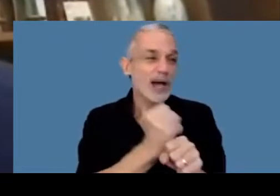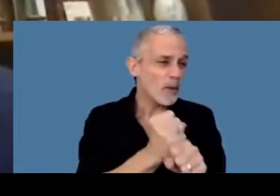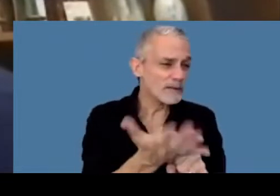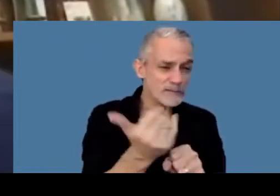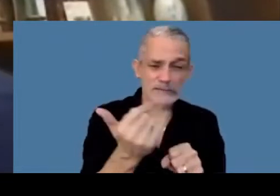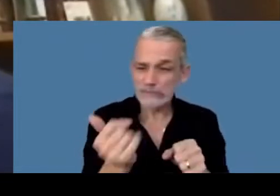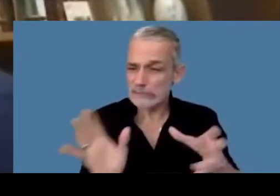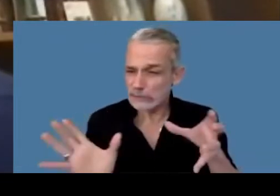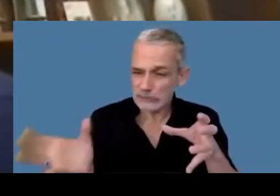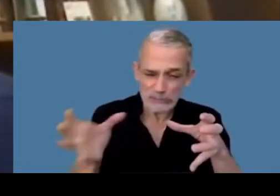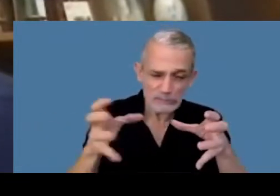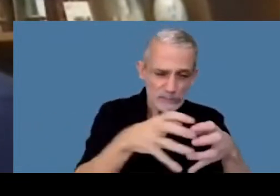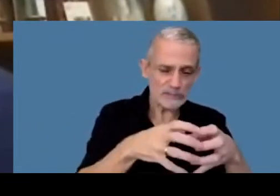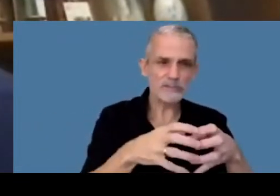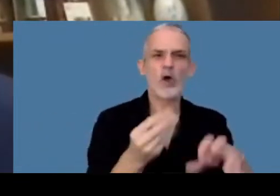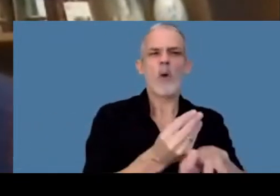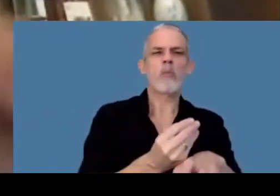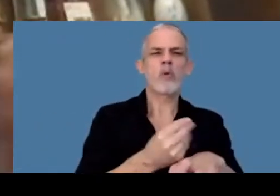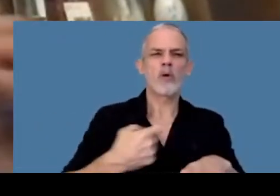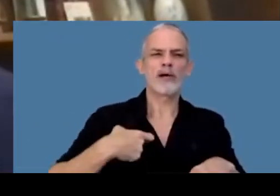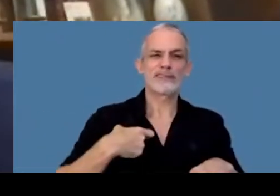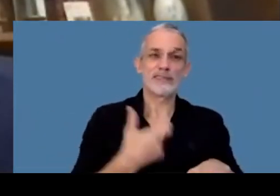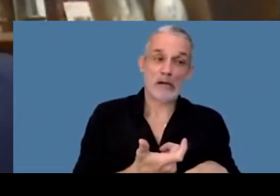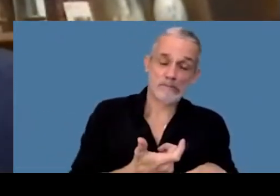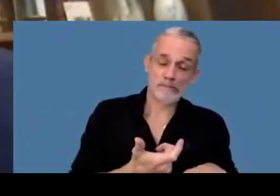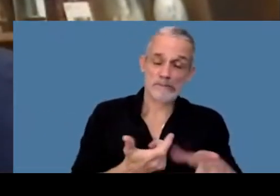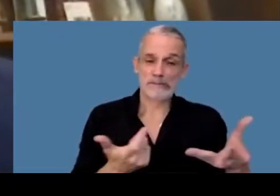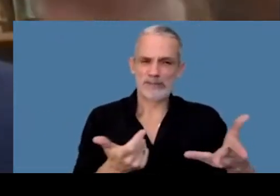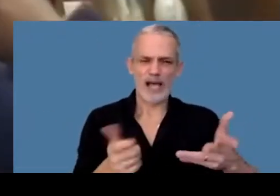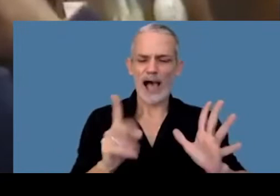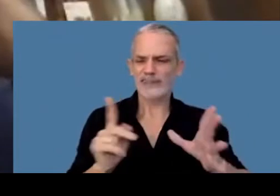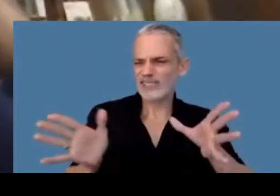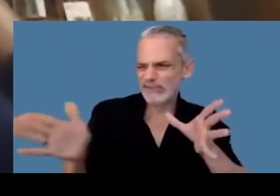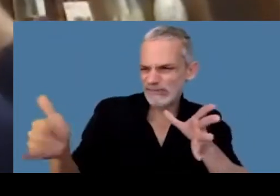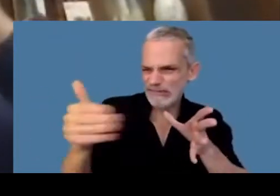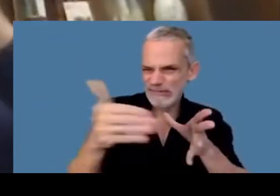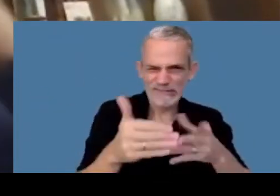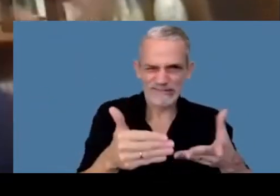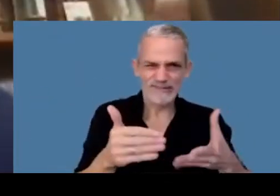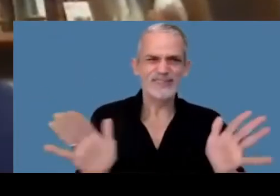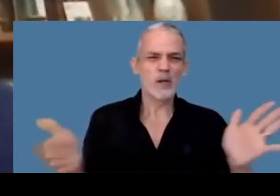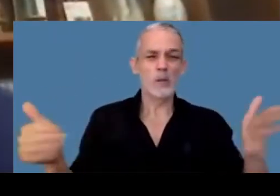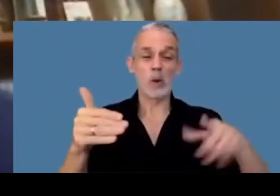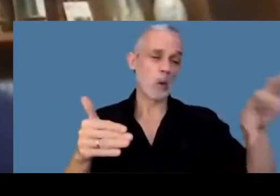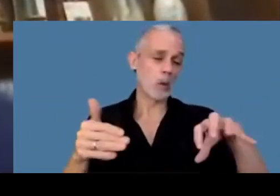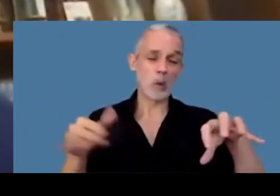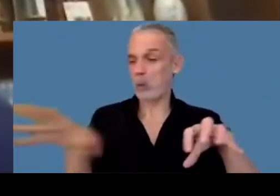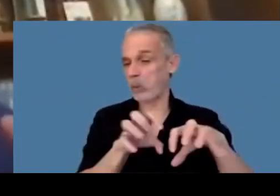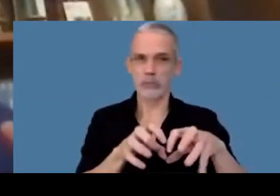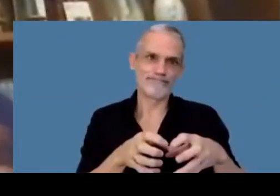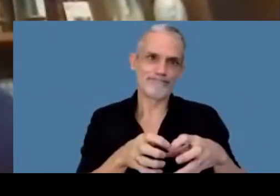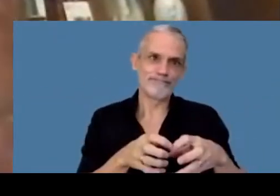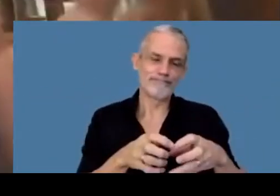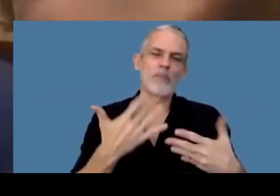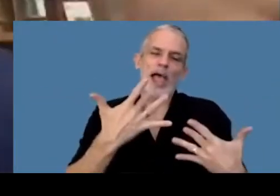atribuir esa representación a un rejunte, lo digo poco académico para que se entienda. ¿Sí? Podemos decirlo en términos más elegantes,